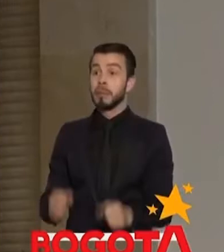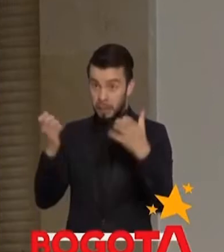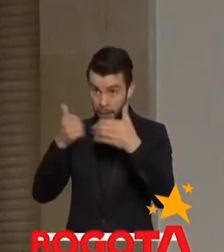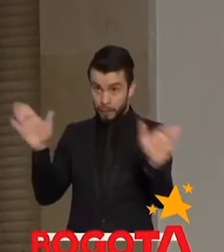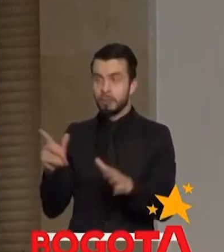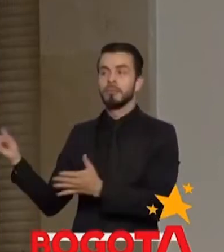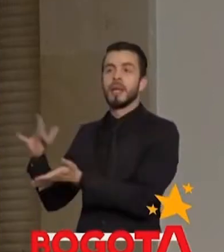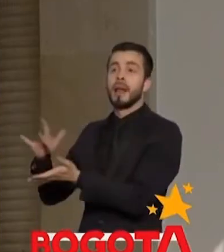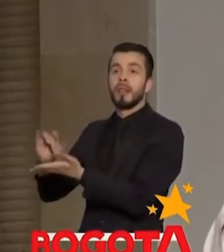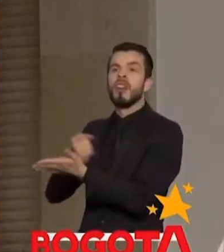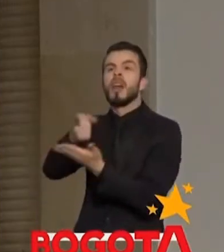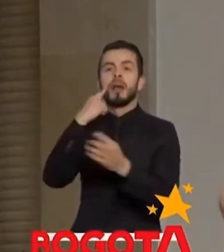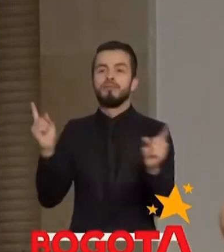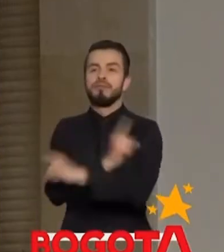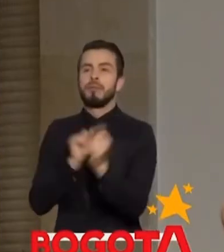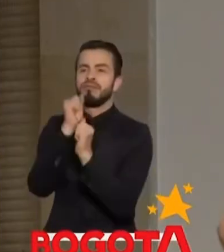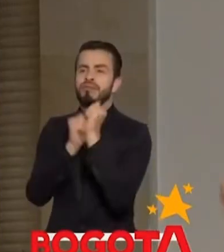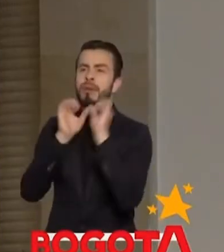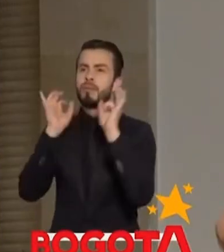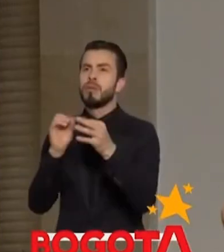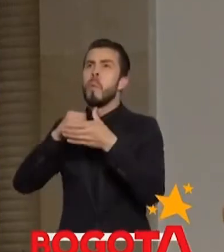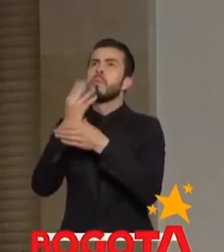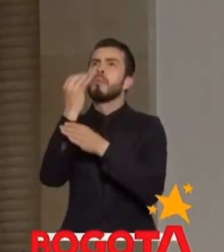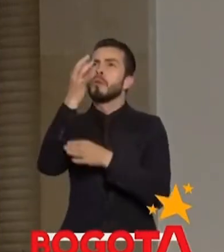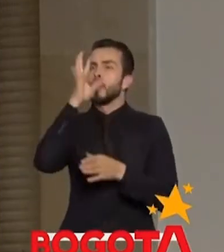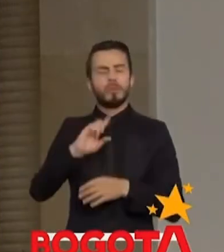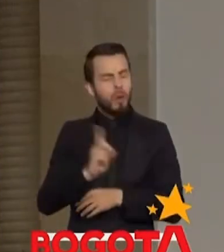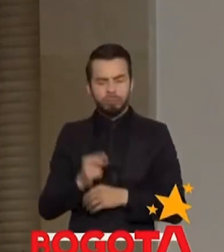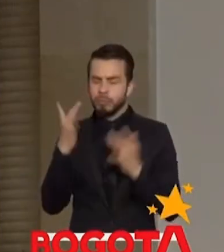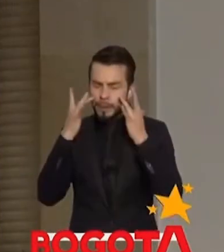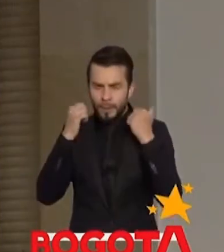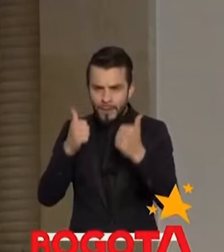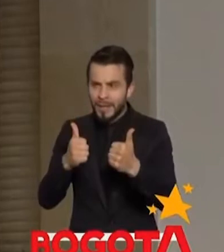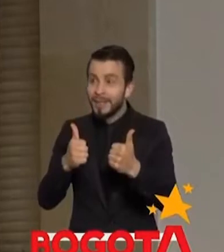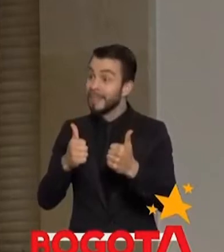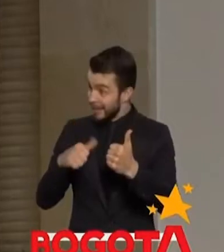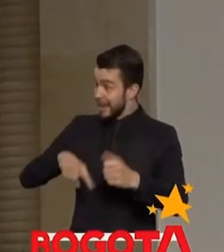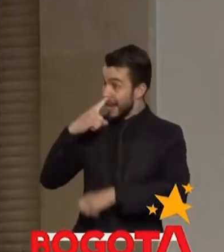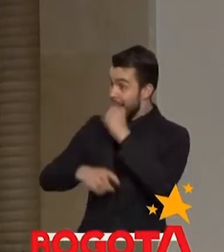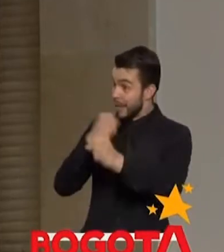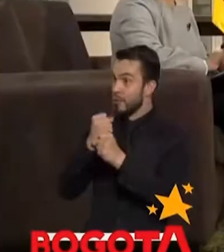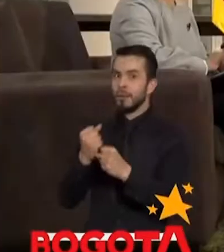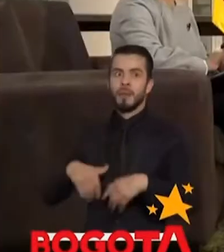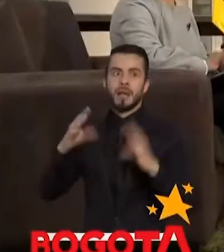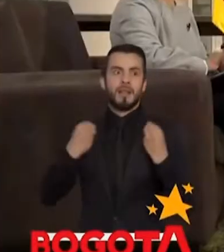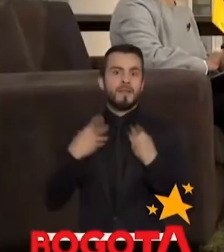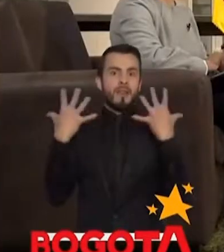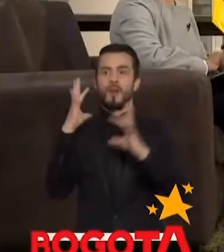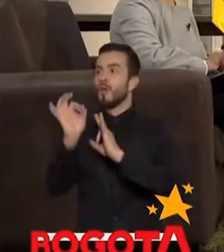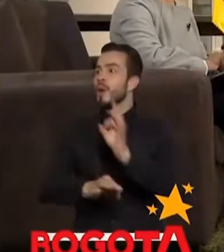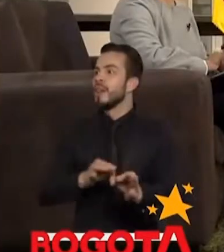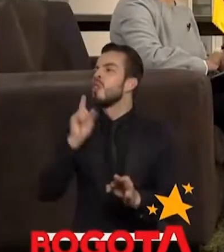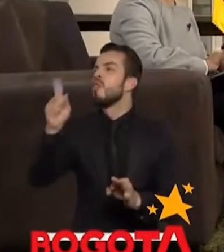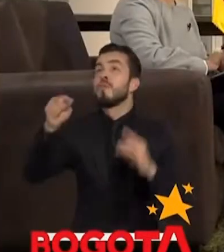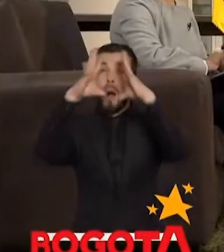mira, este año vamos a salvar más vidas en Bogotá porque ha mejorado la calidad del aire, porque se está